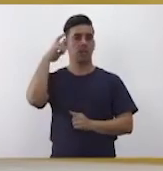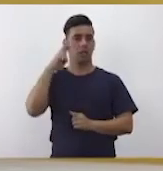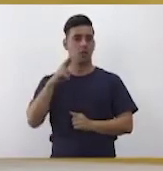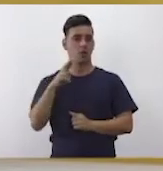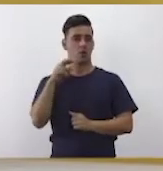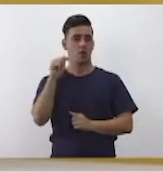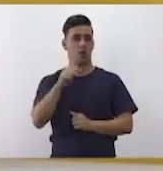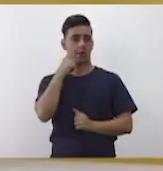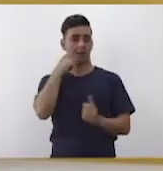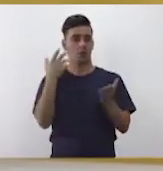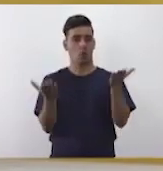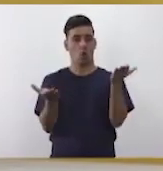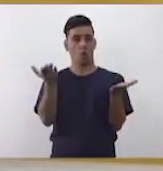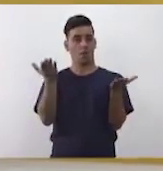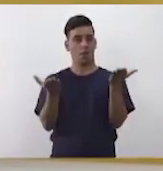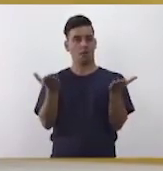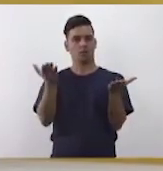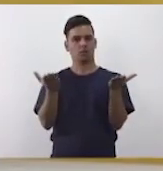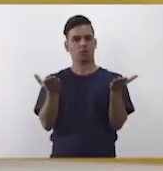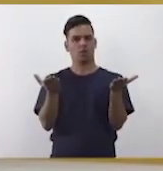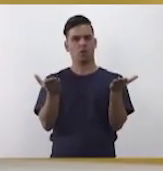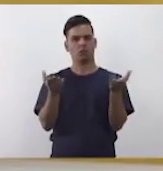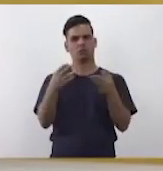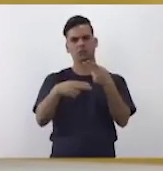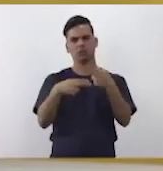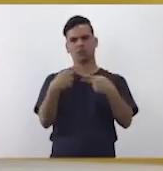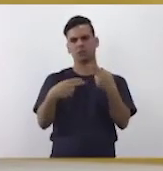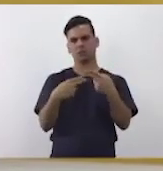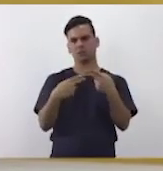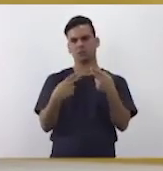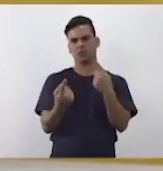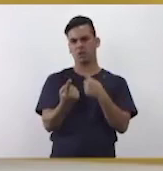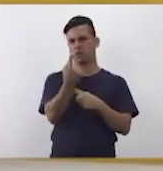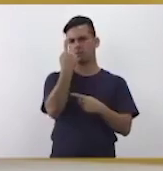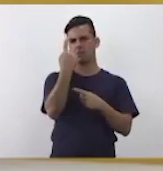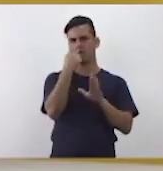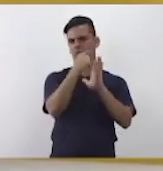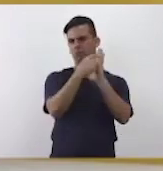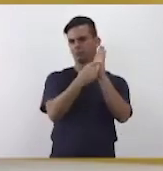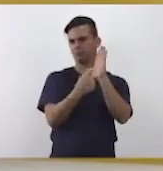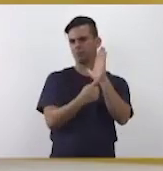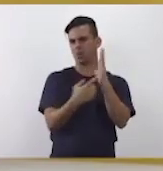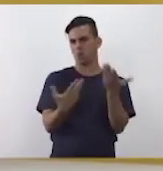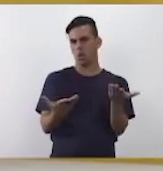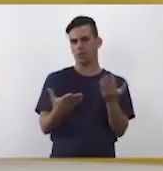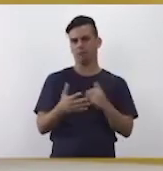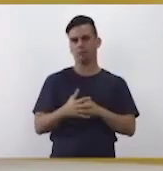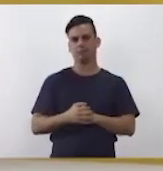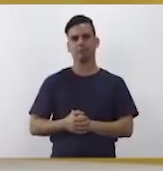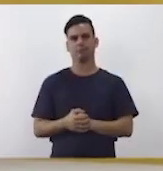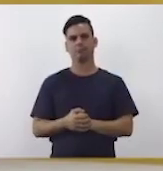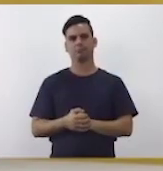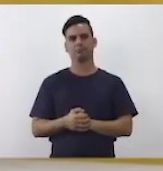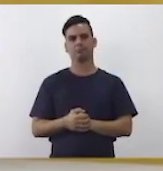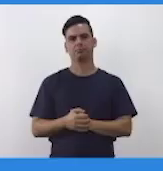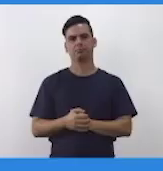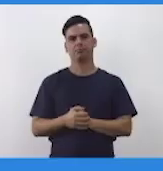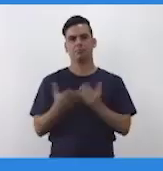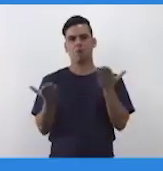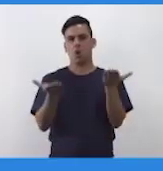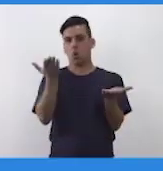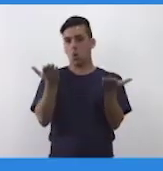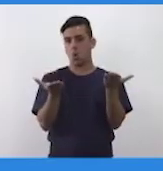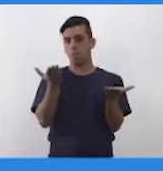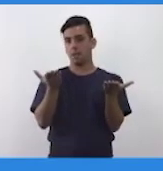establecer comparación tengo que determinar qué aspecto. Bien, vamos a comparar